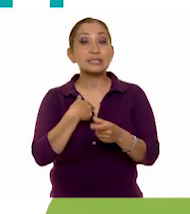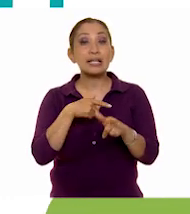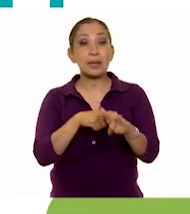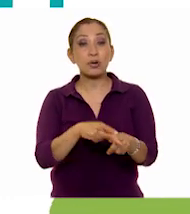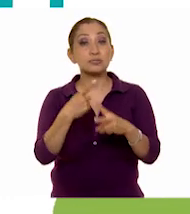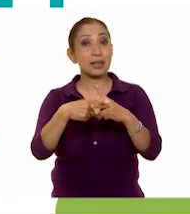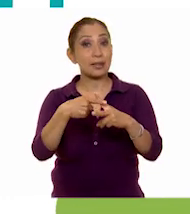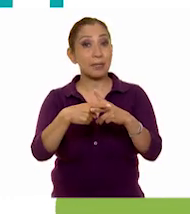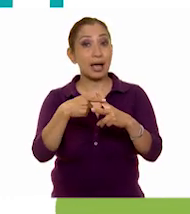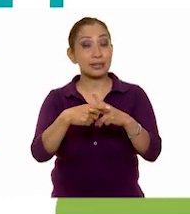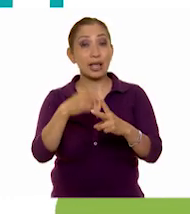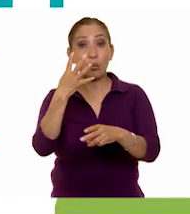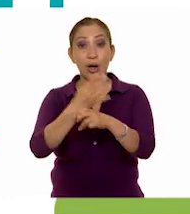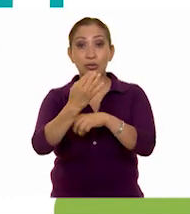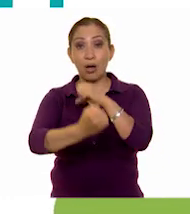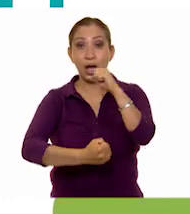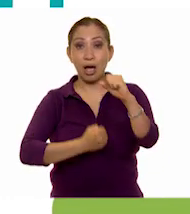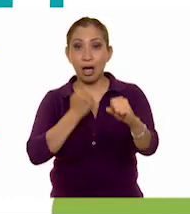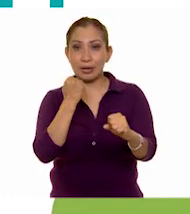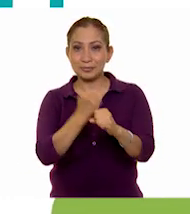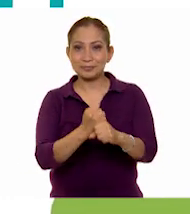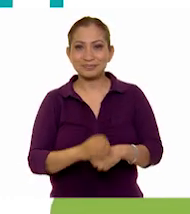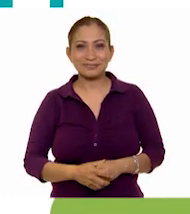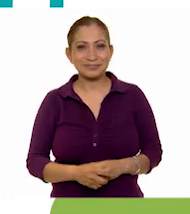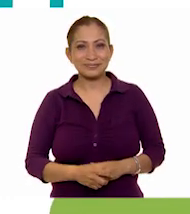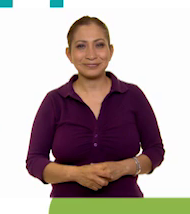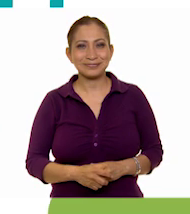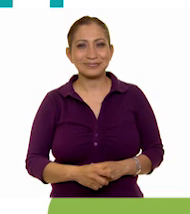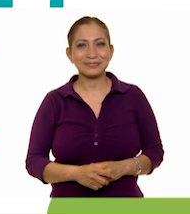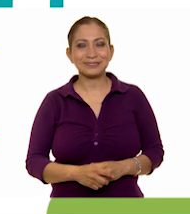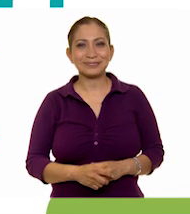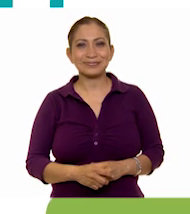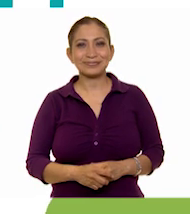con Matemáticas del Cuarto Grado.